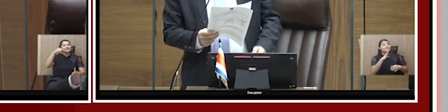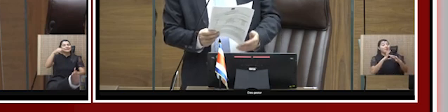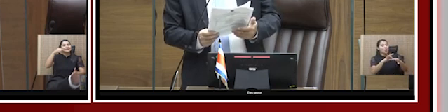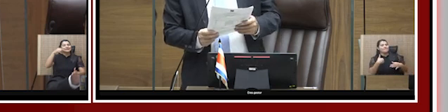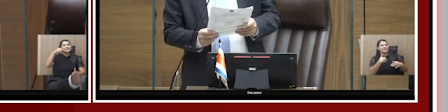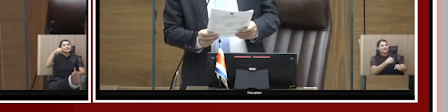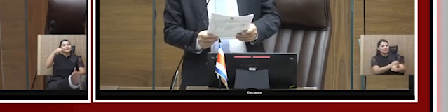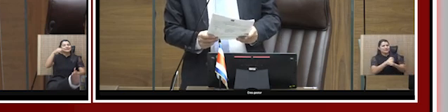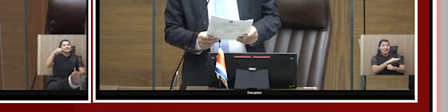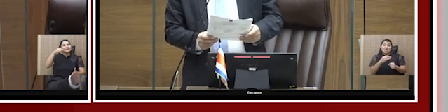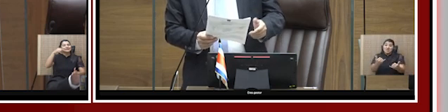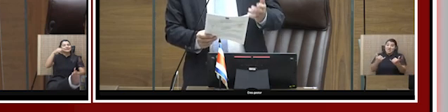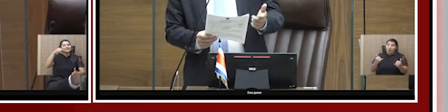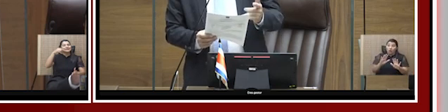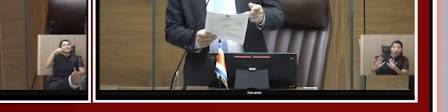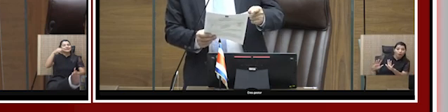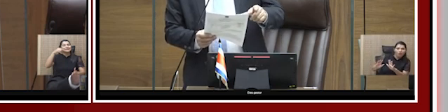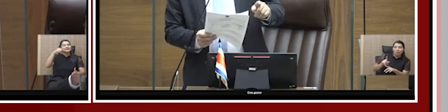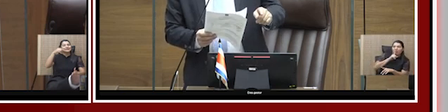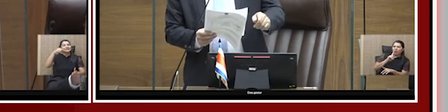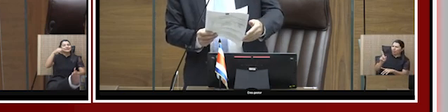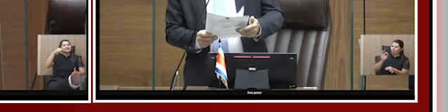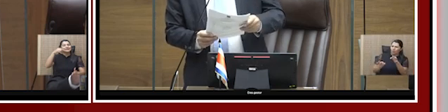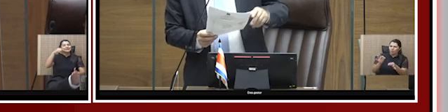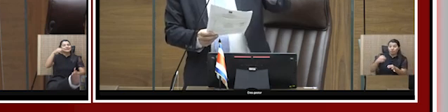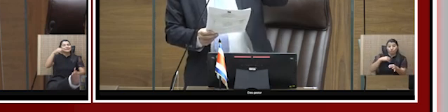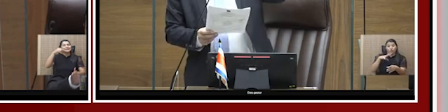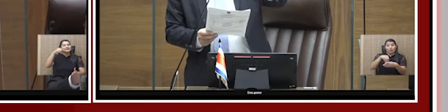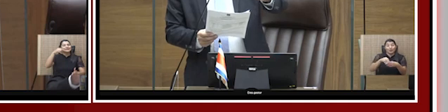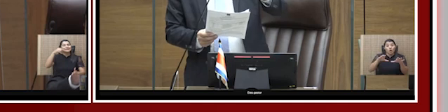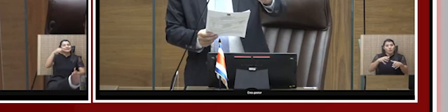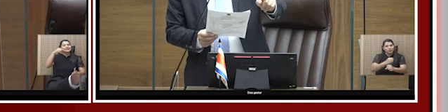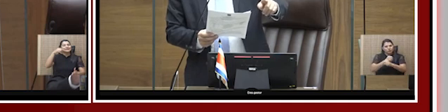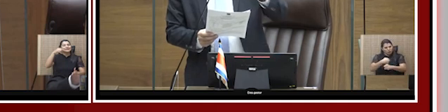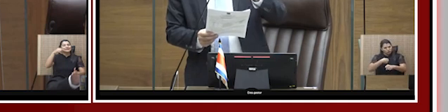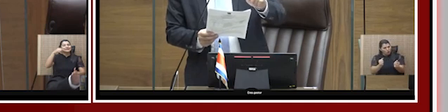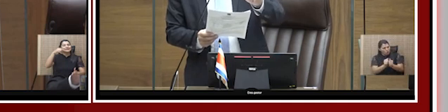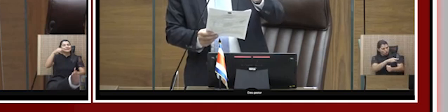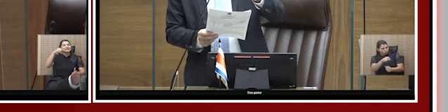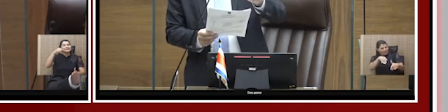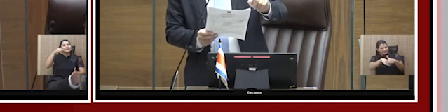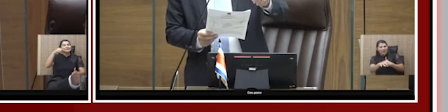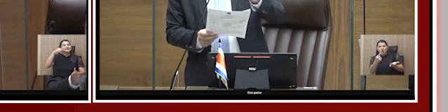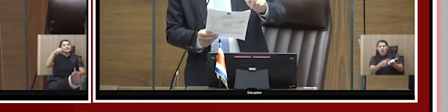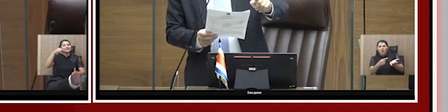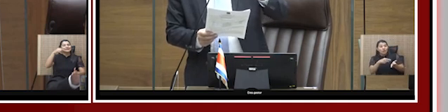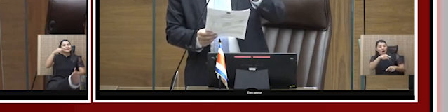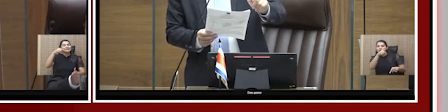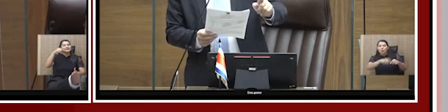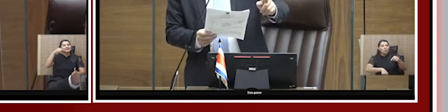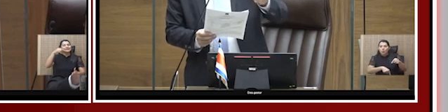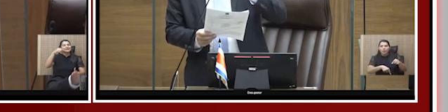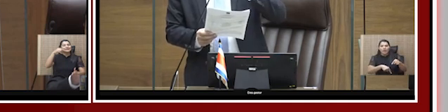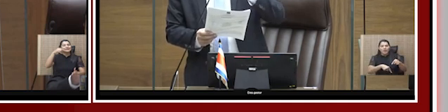y ahora quitarse los tiros no se vale. Siendo miembro de la Comisión de Seguridad, yo estuve con ustedes en Golfito y ahí nos pudimos dar cuenta cómo se